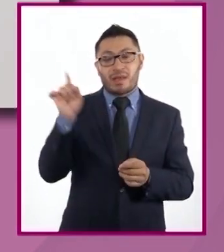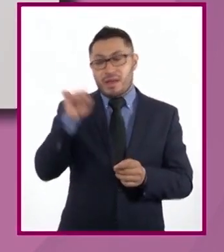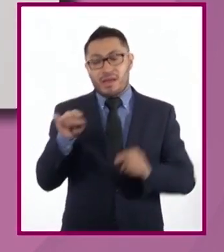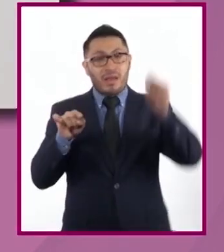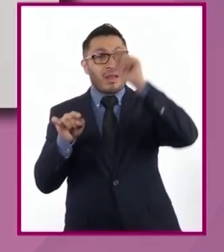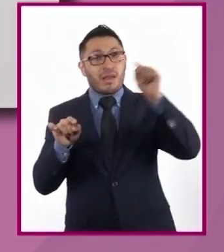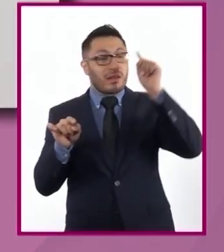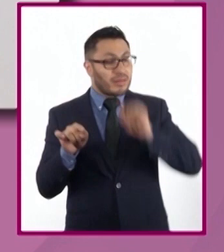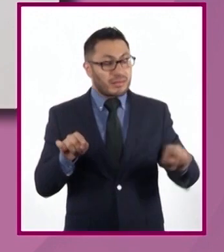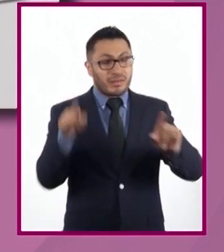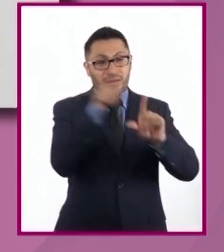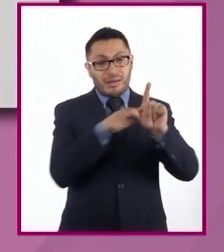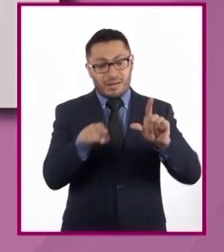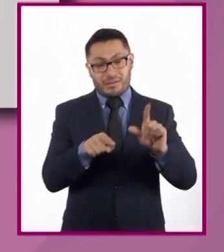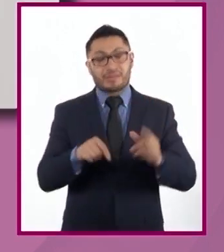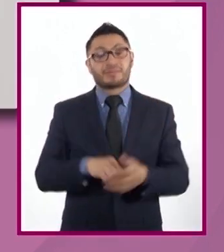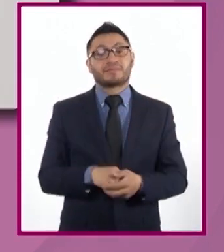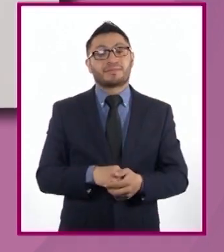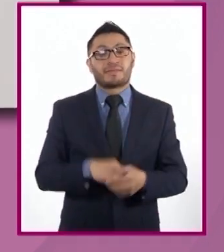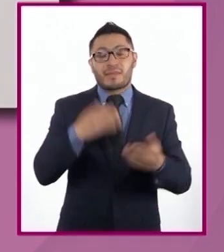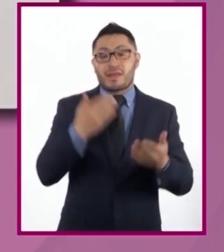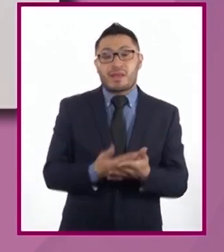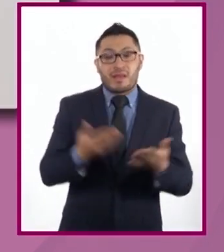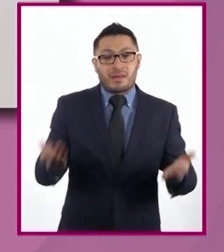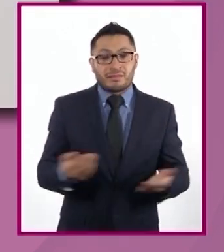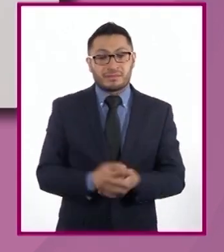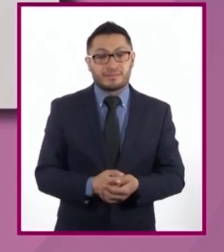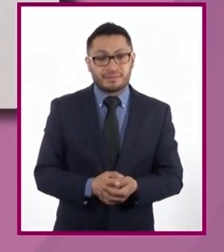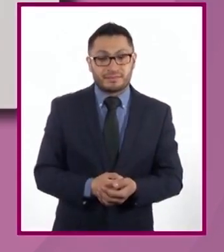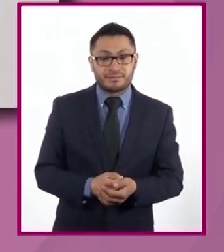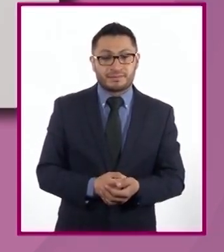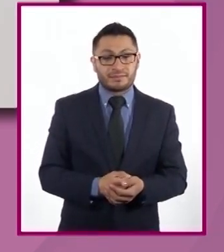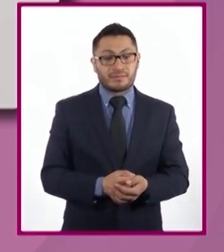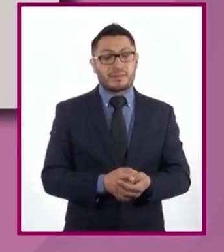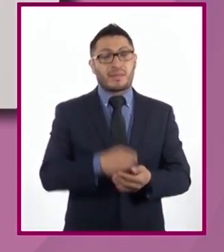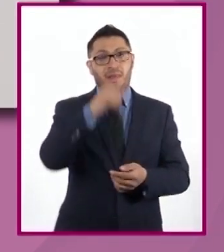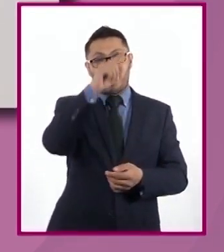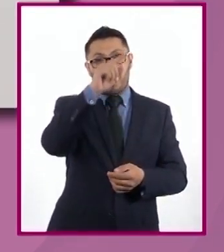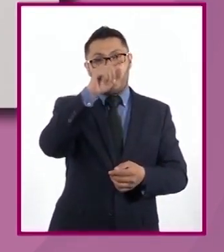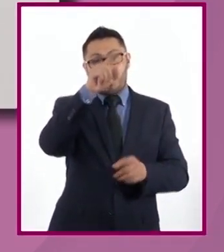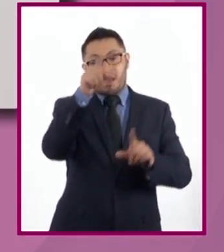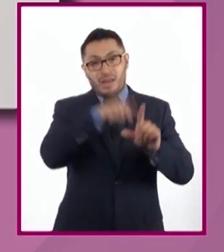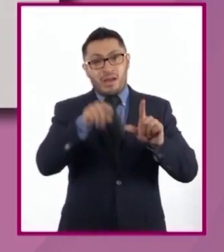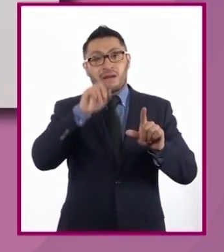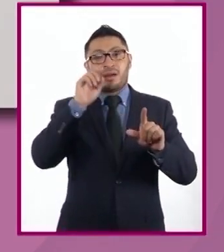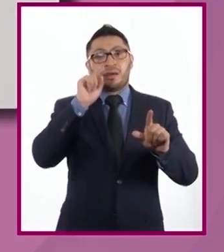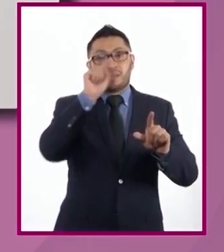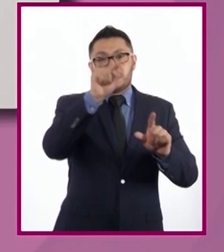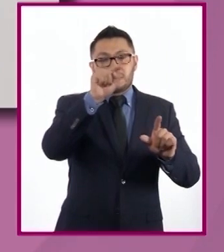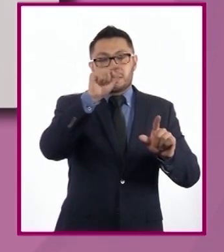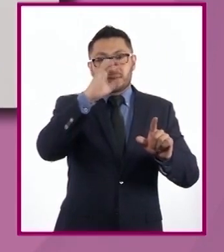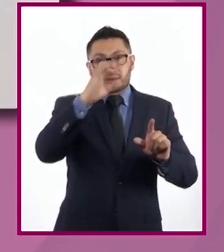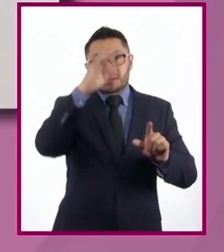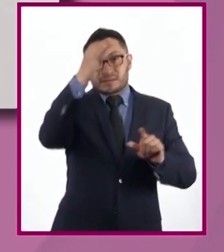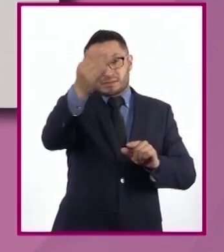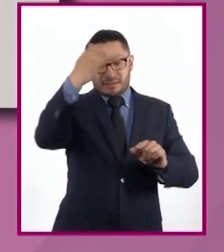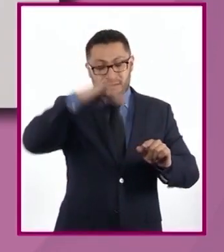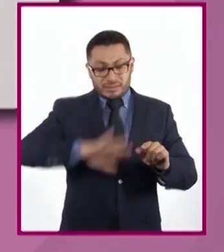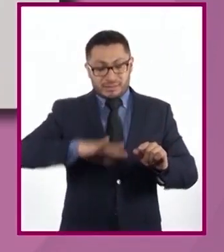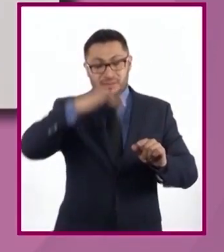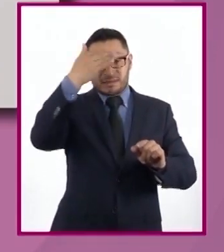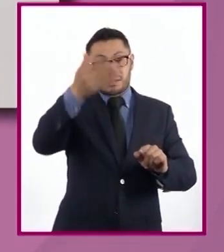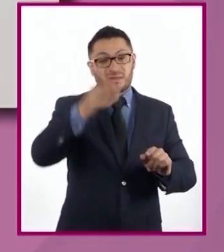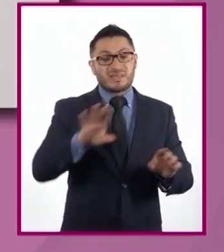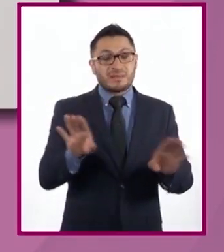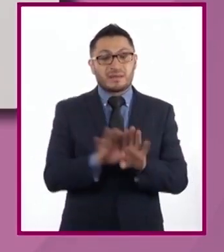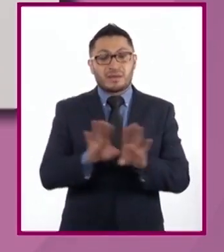ángulos interiores. Ahora, tomamos el vértice C y lo llevamos sobre su altura hacia el lado AB,